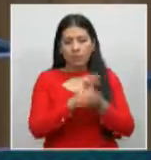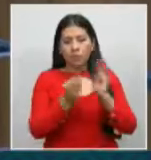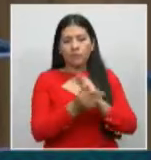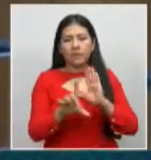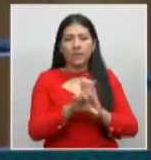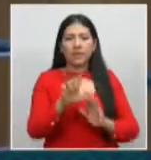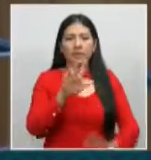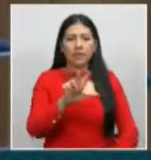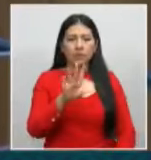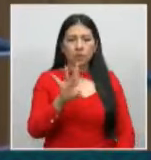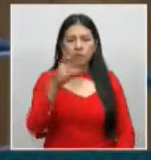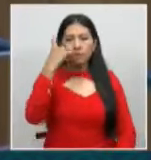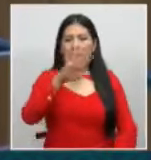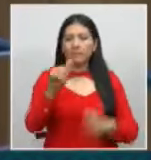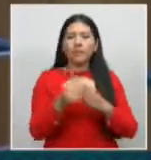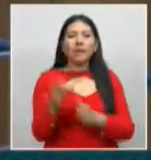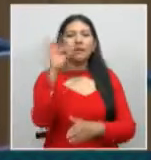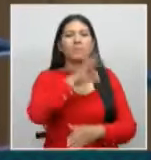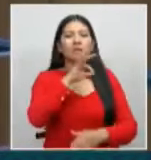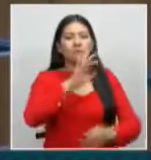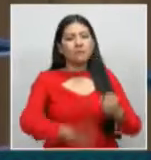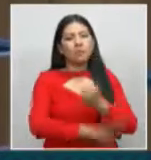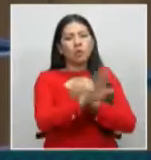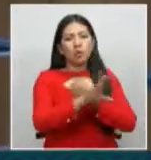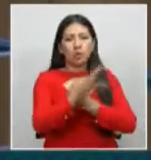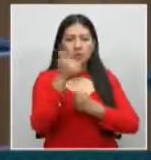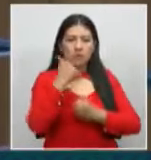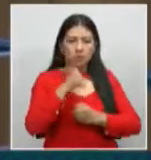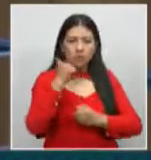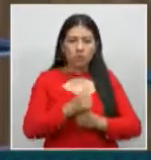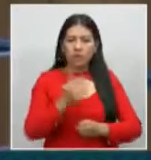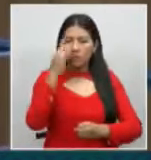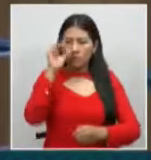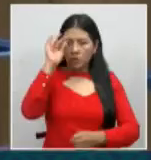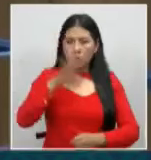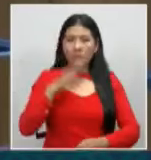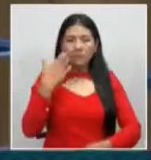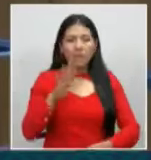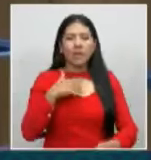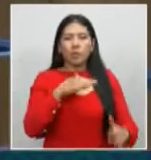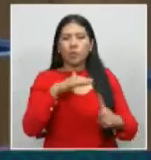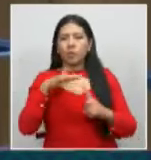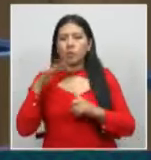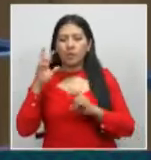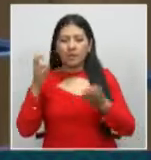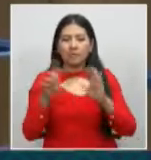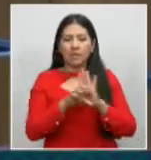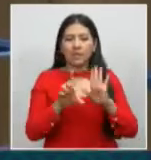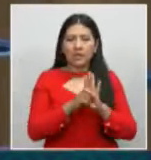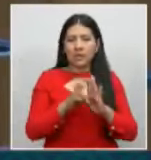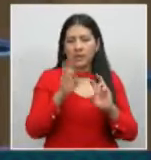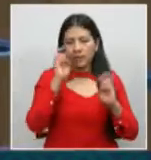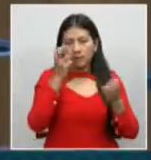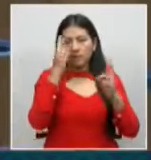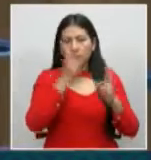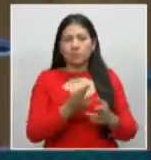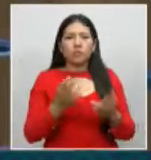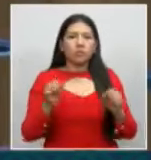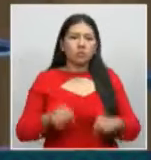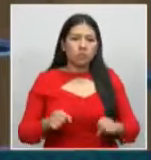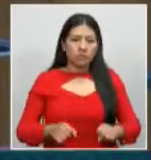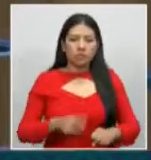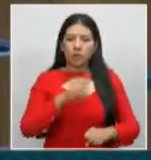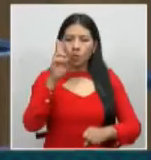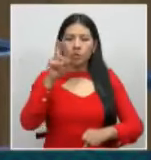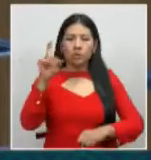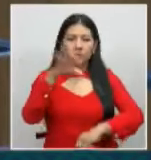generar beneficios para estos delincuentes, deberían aprobar la ley de uso de dispositivos y